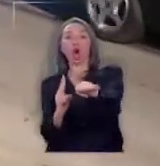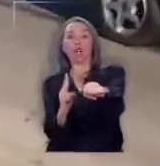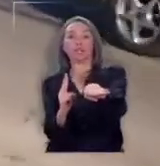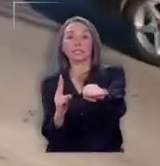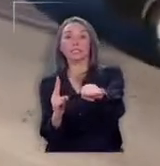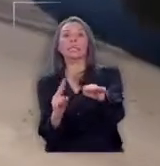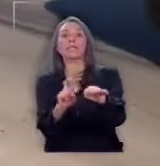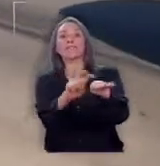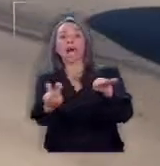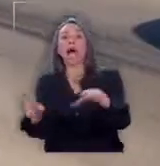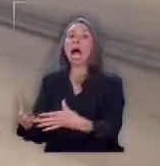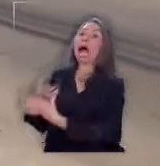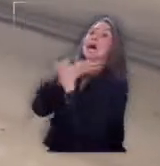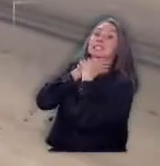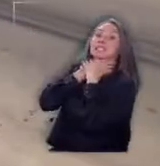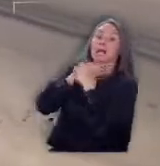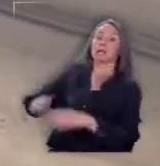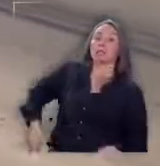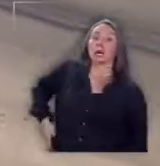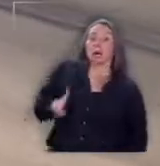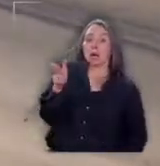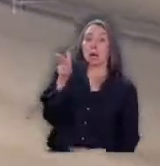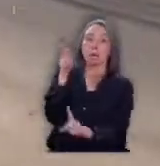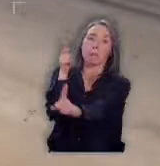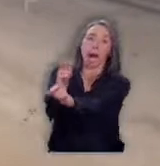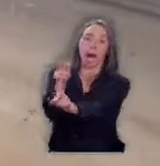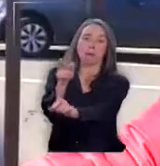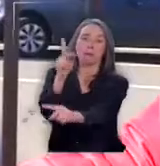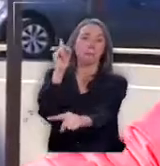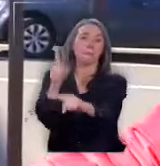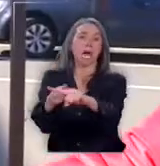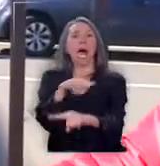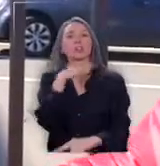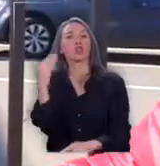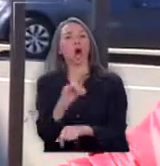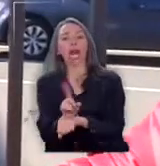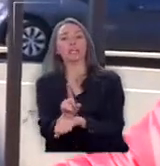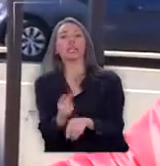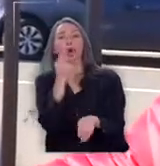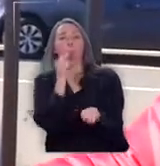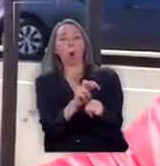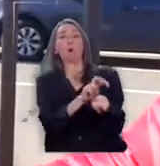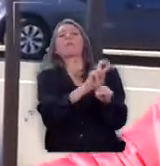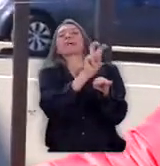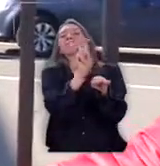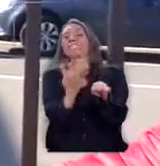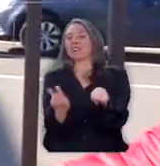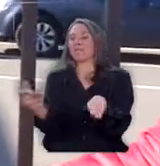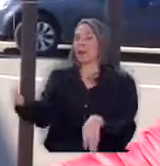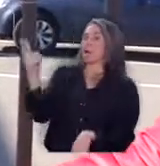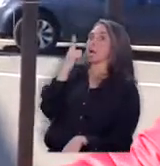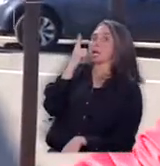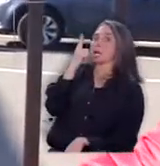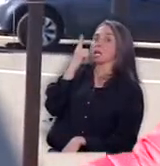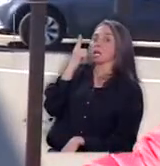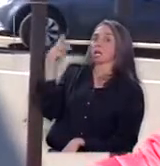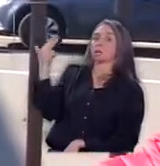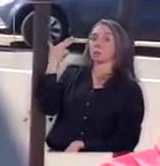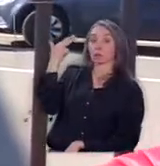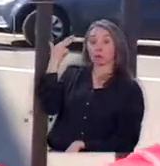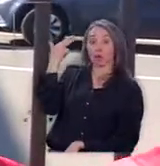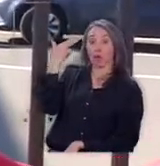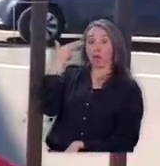de asaltar pues y el caballero sacó un revólver creo y lo mató al tiro al gall bajar de su vehículo he abordado por un sujeto que lo intimida con un arma de